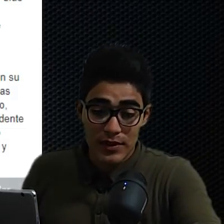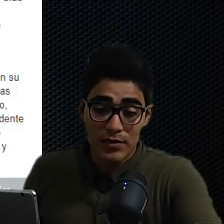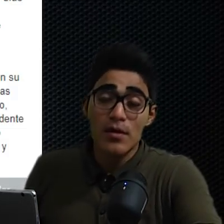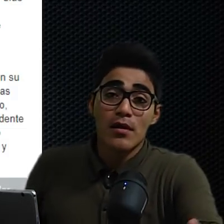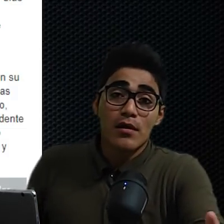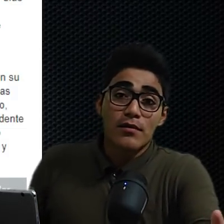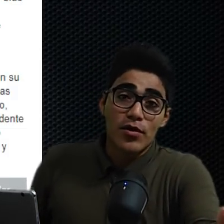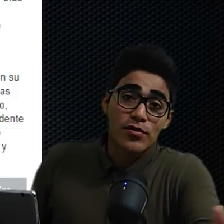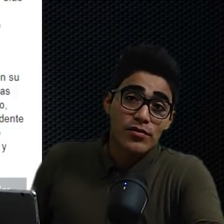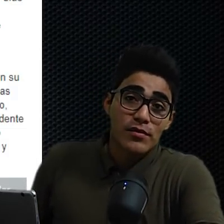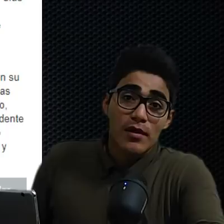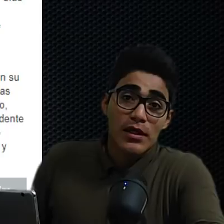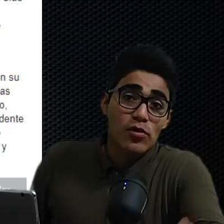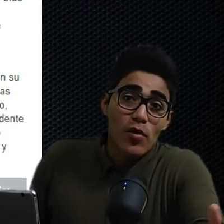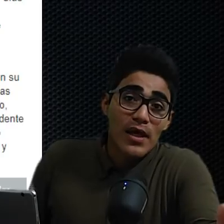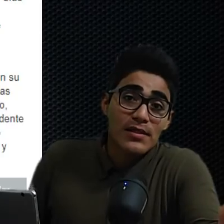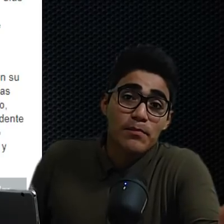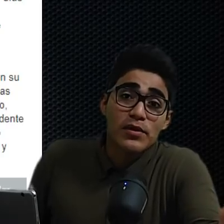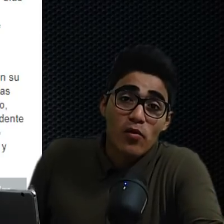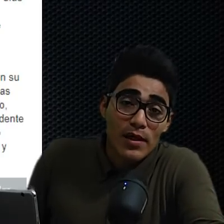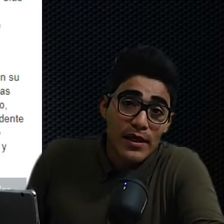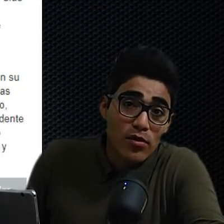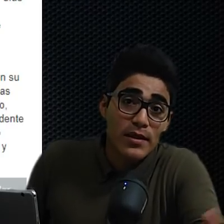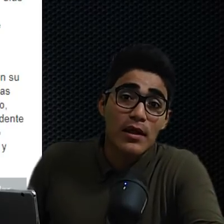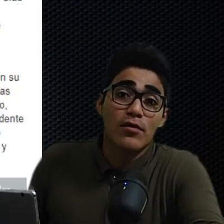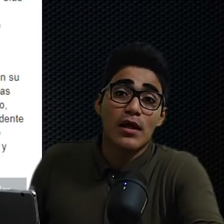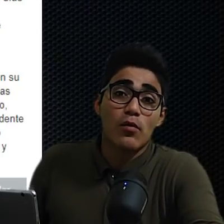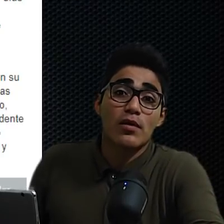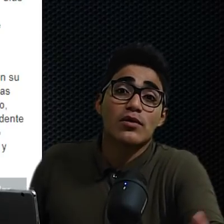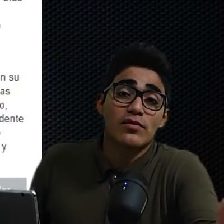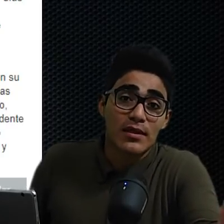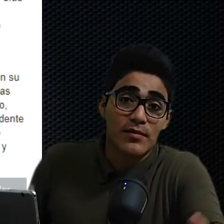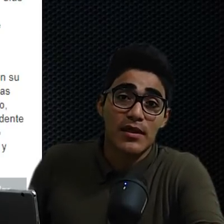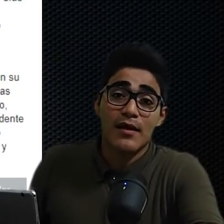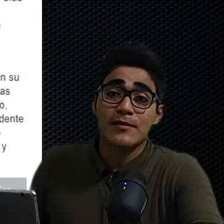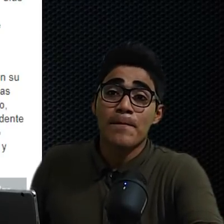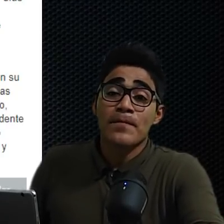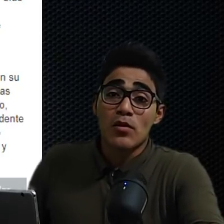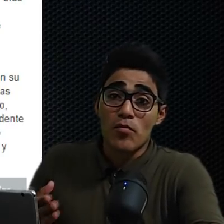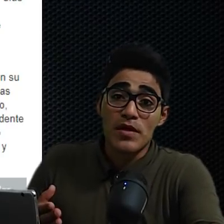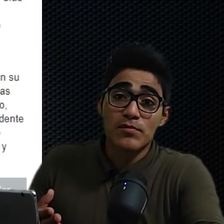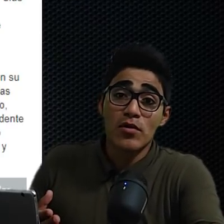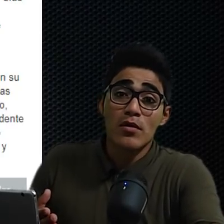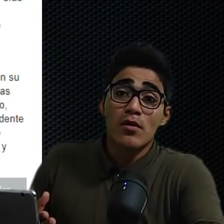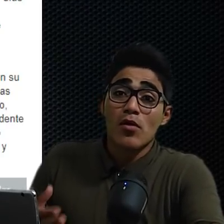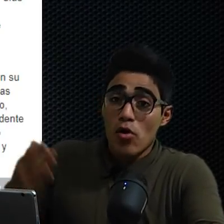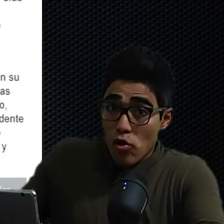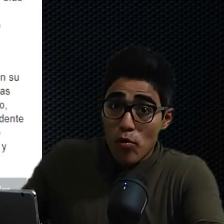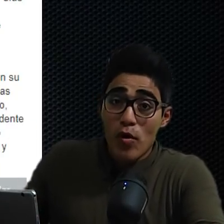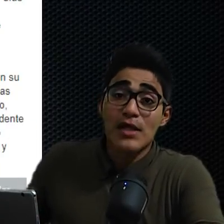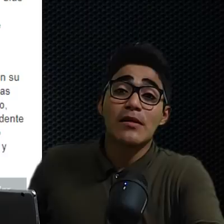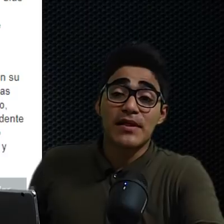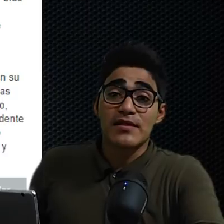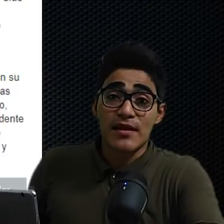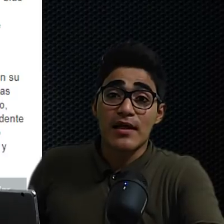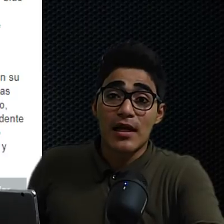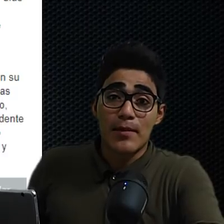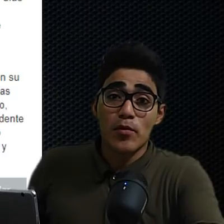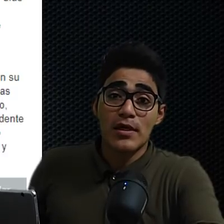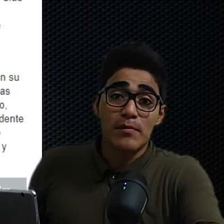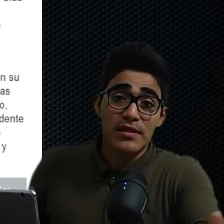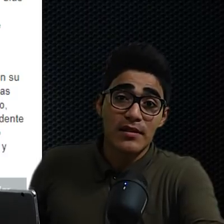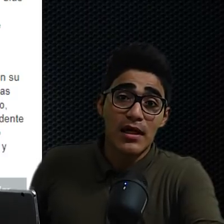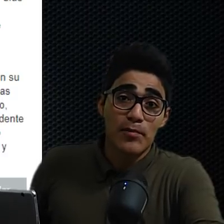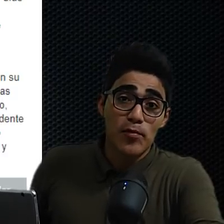trabajando y todo esto. Dios, eso lo hace pues cualquier gobernador de acuerdo a sus actividades, lo mismo como lo hace el presidente